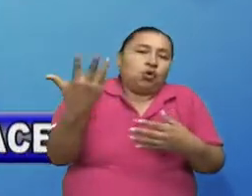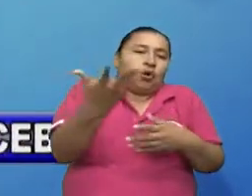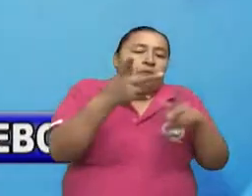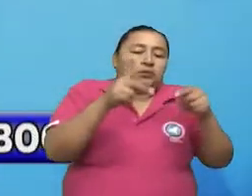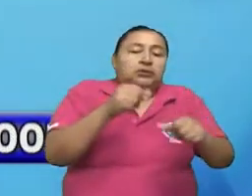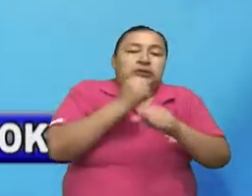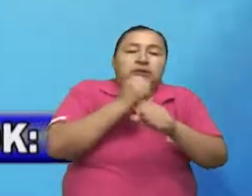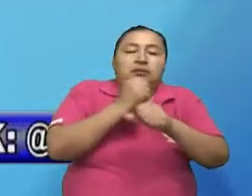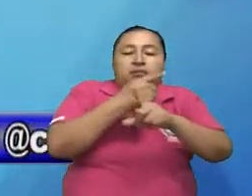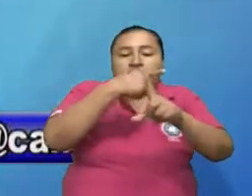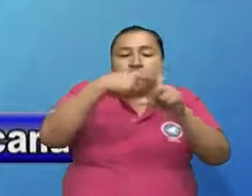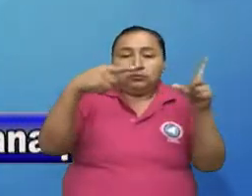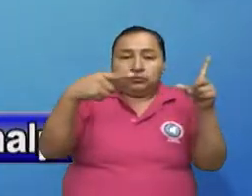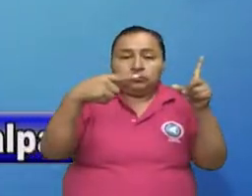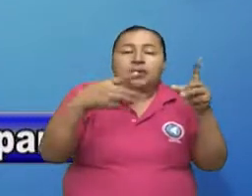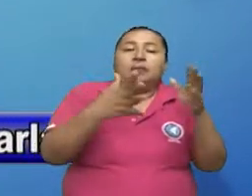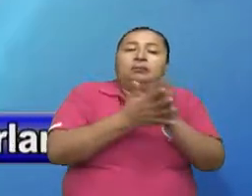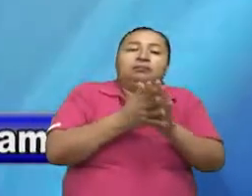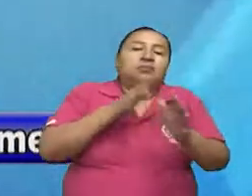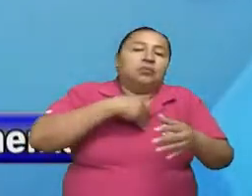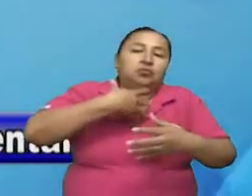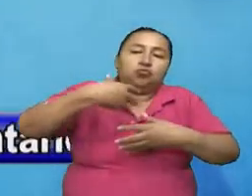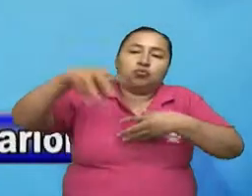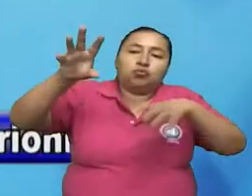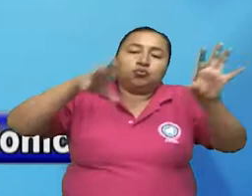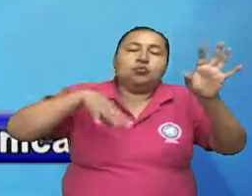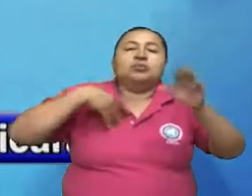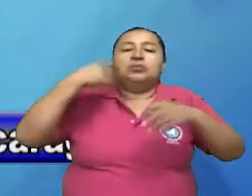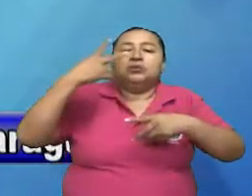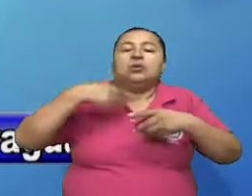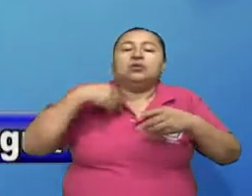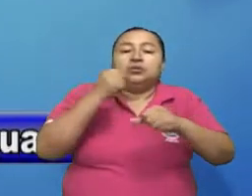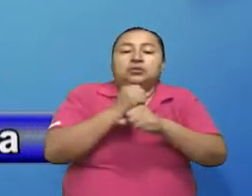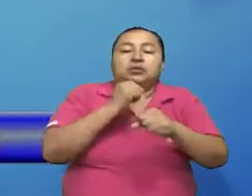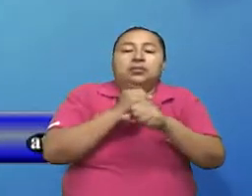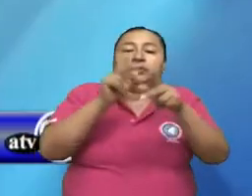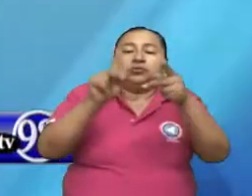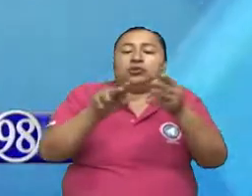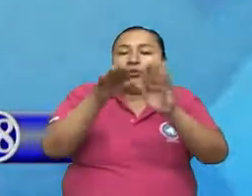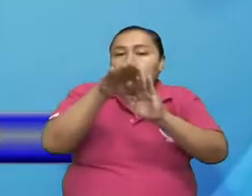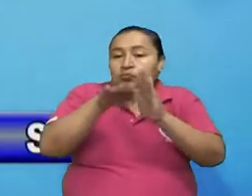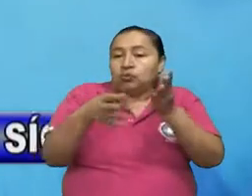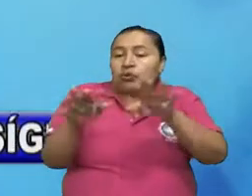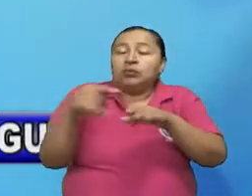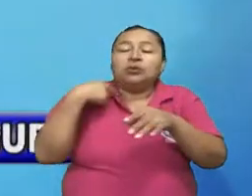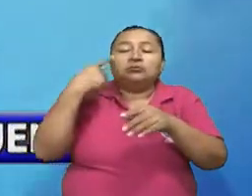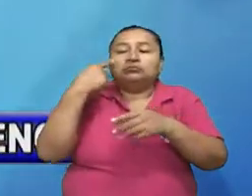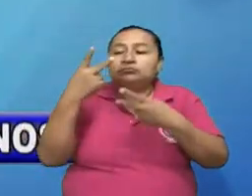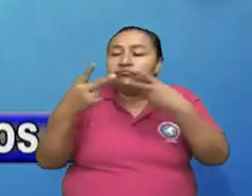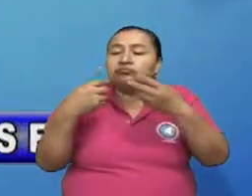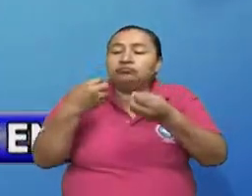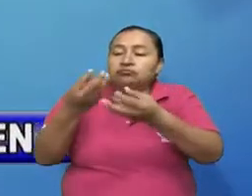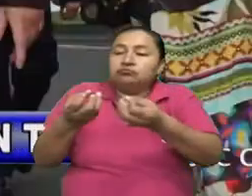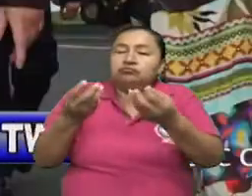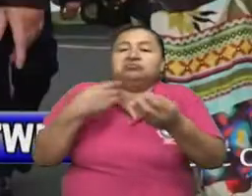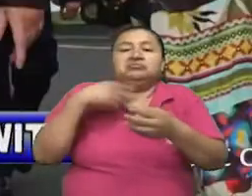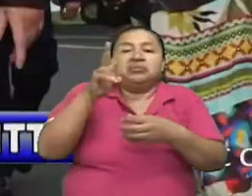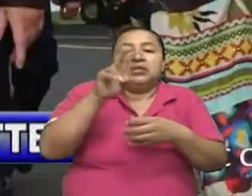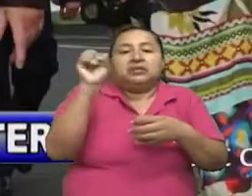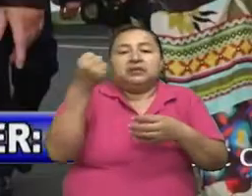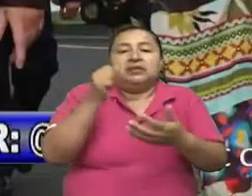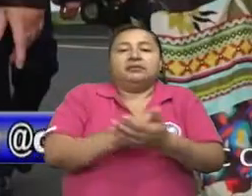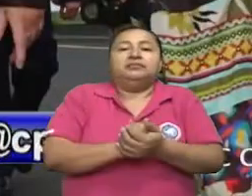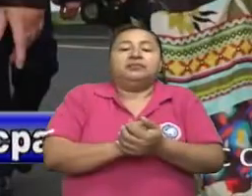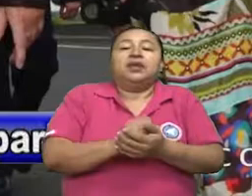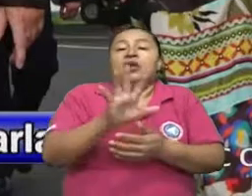hasta mediodía para visitar a nuestros difuntos, honrarlos y orar por ellos viernes y sábado. En